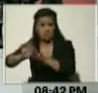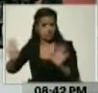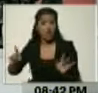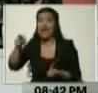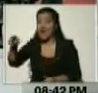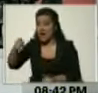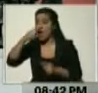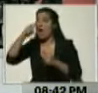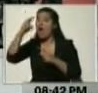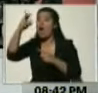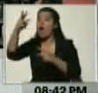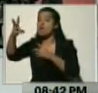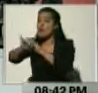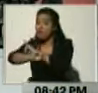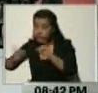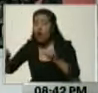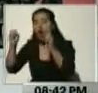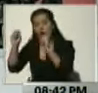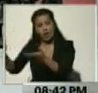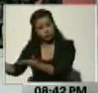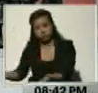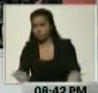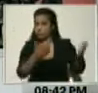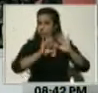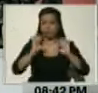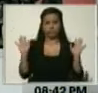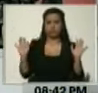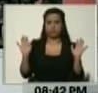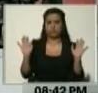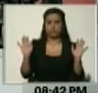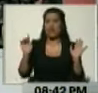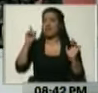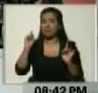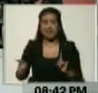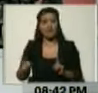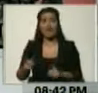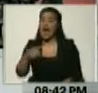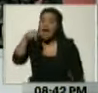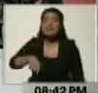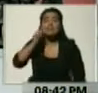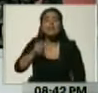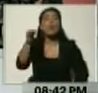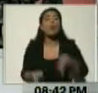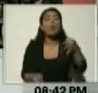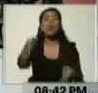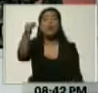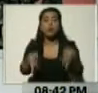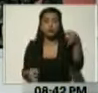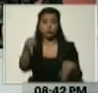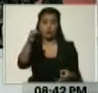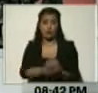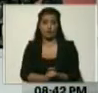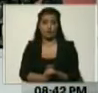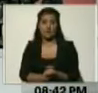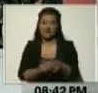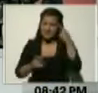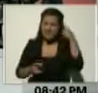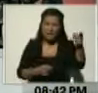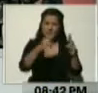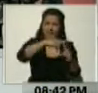pague todos los crímenes cometidos. Y va a haber justicia. Y los que asesinaron a estos dos compañeros